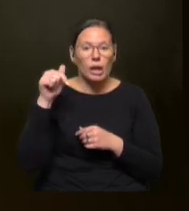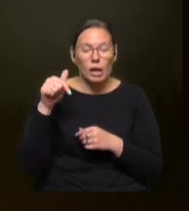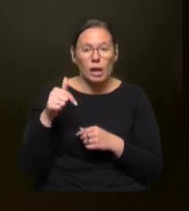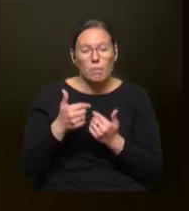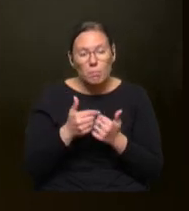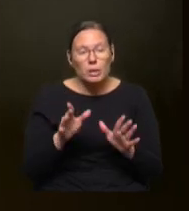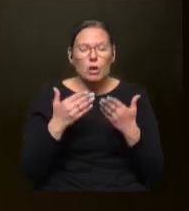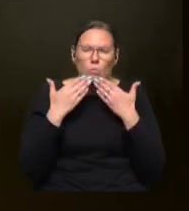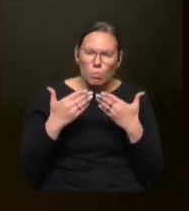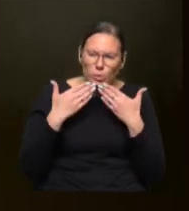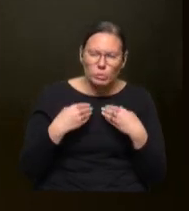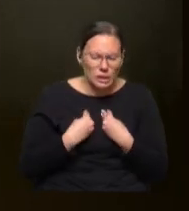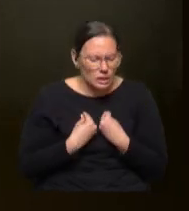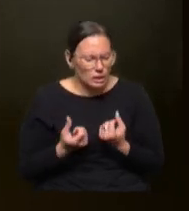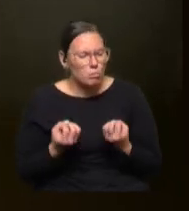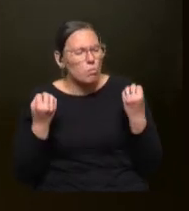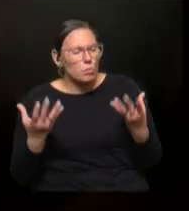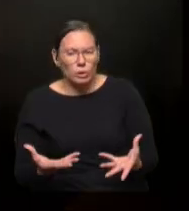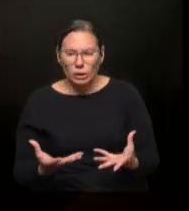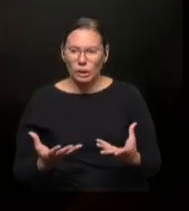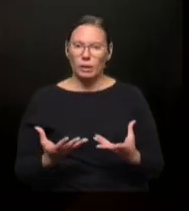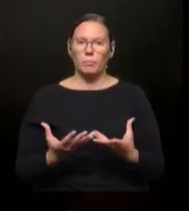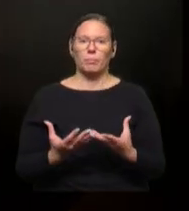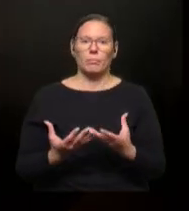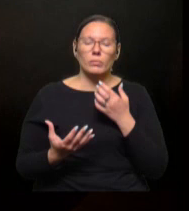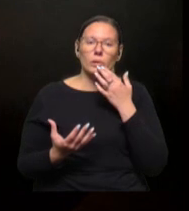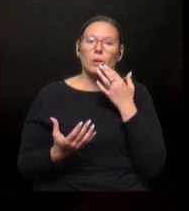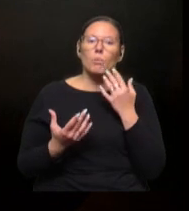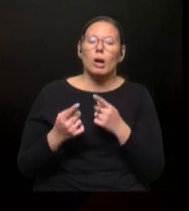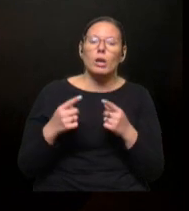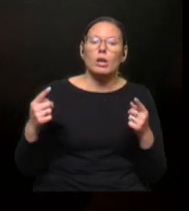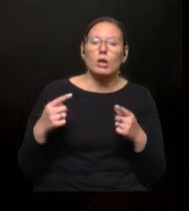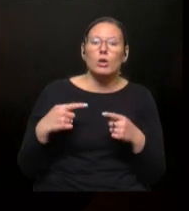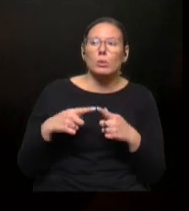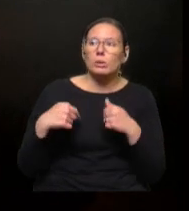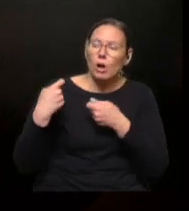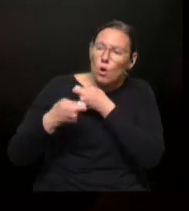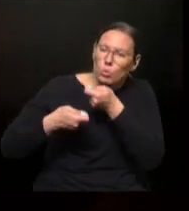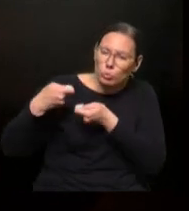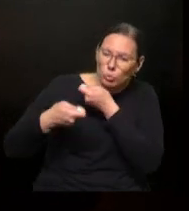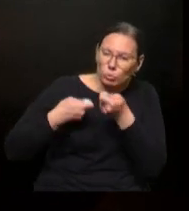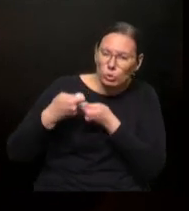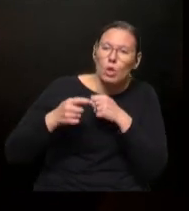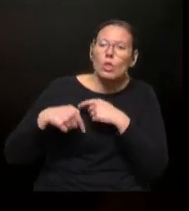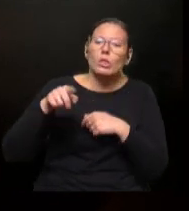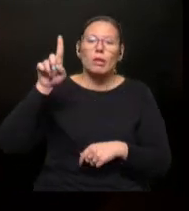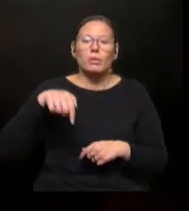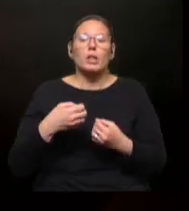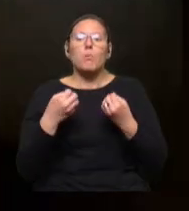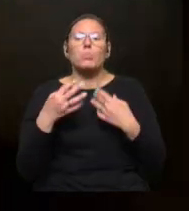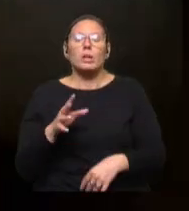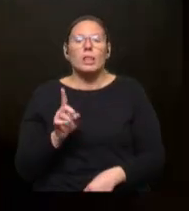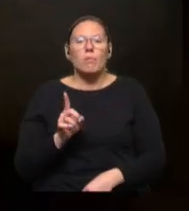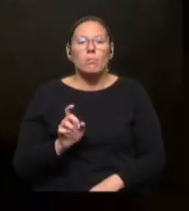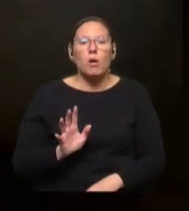¿no? ¿Qué sentimos? ¿Por qué lo sentimos? ¿Cuáles son nuestros constructos, ¿no? ¿De dónde parte? ¿Por qué tenemos que